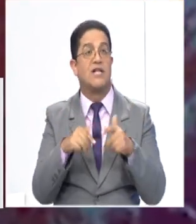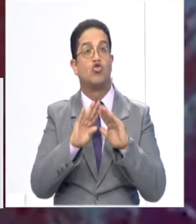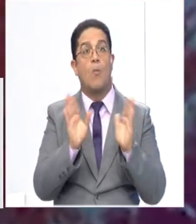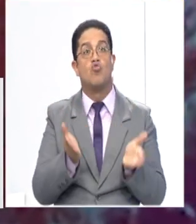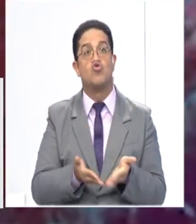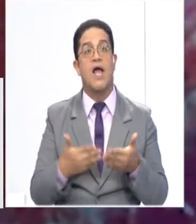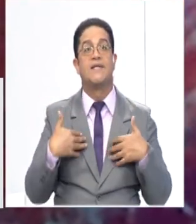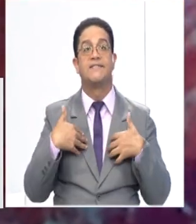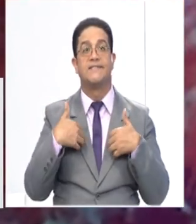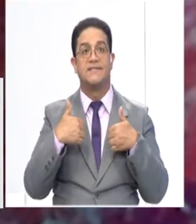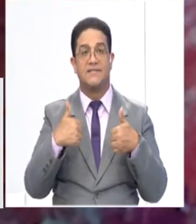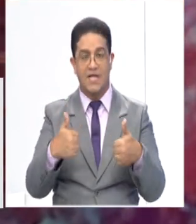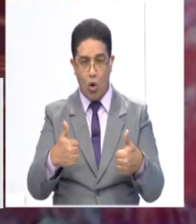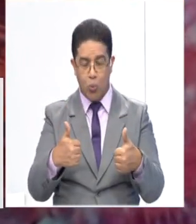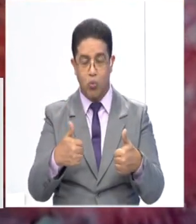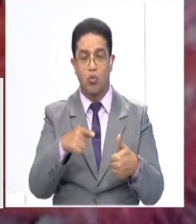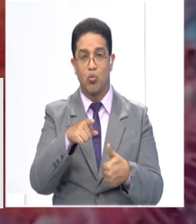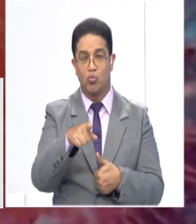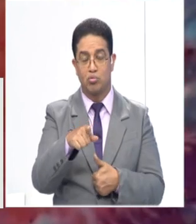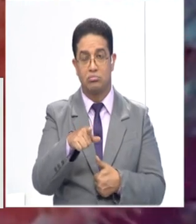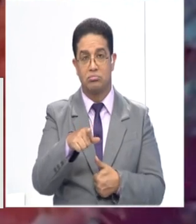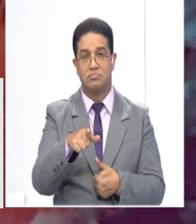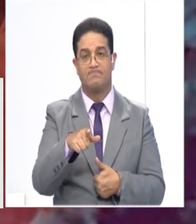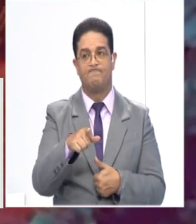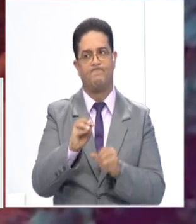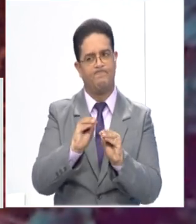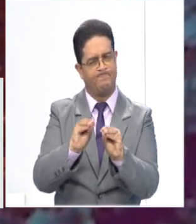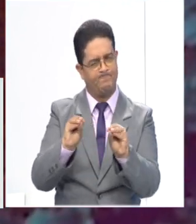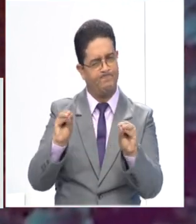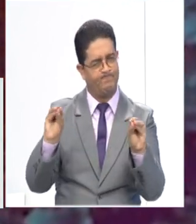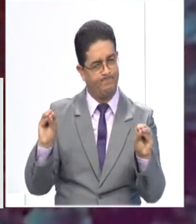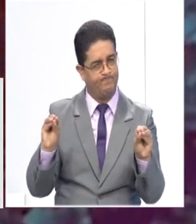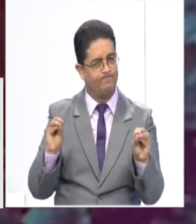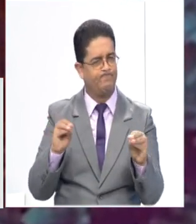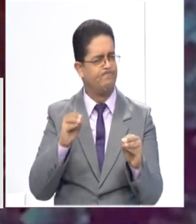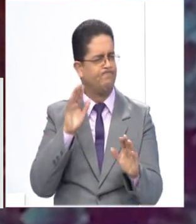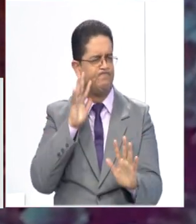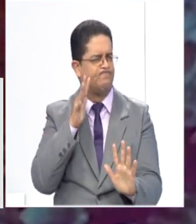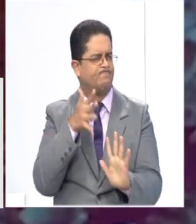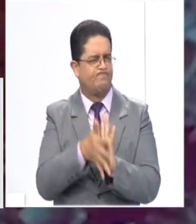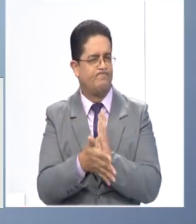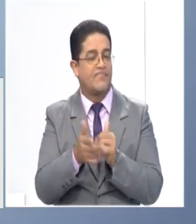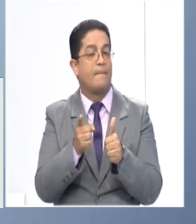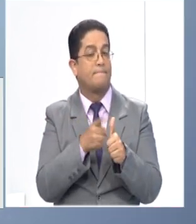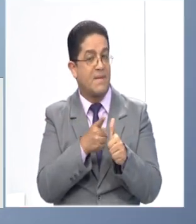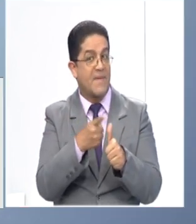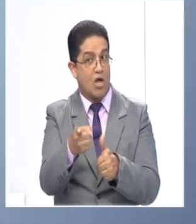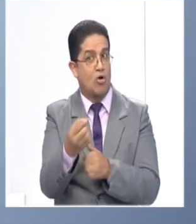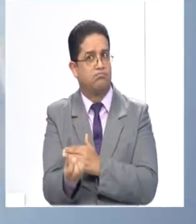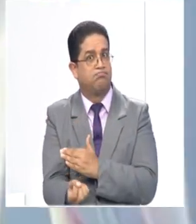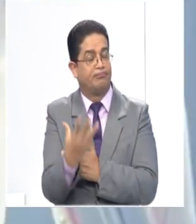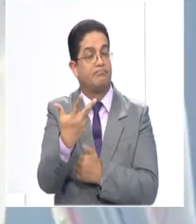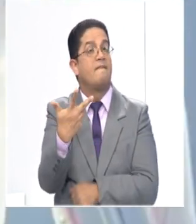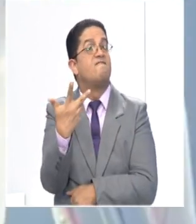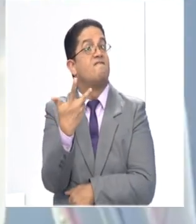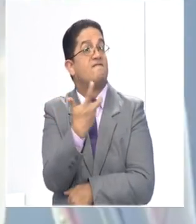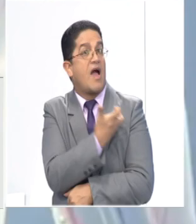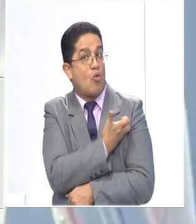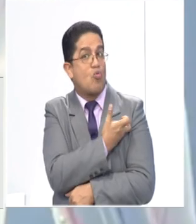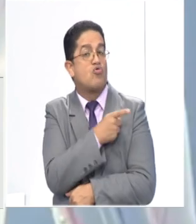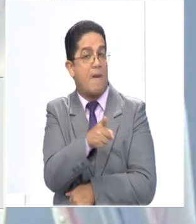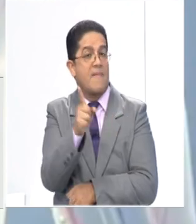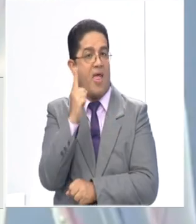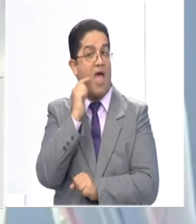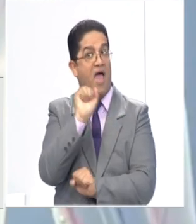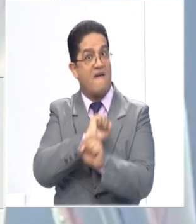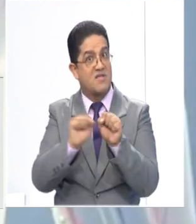muy coherentemente ha hecho este llamado para primero crear vacunas para poder mantener esa